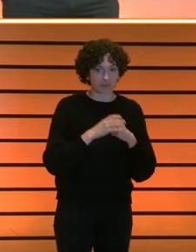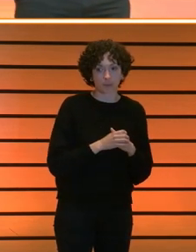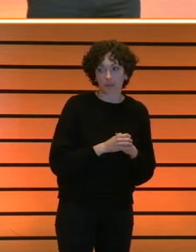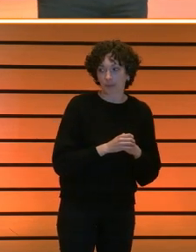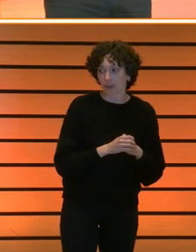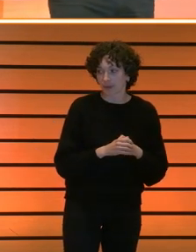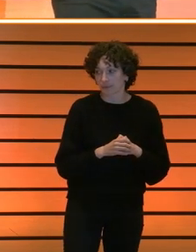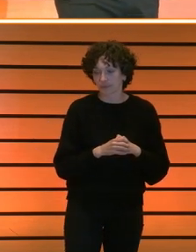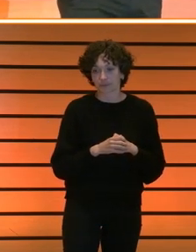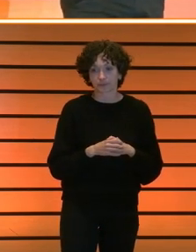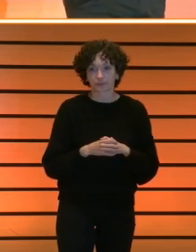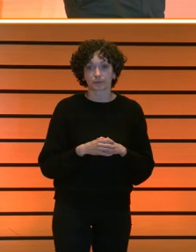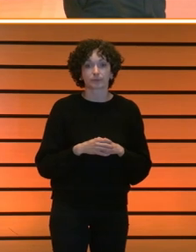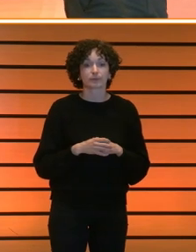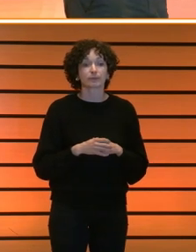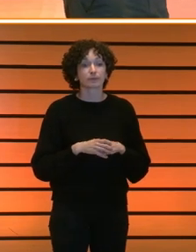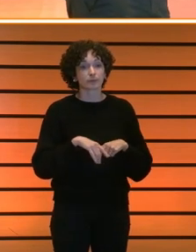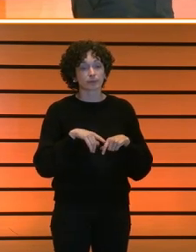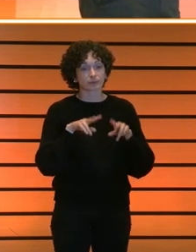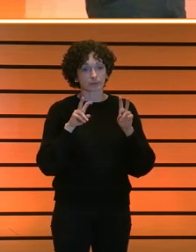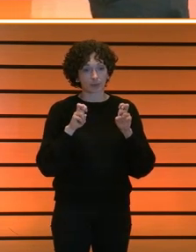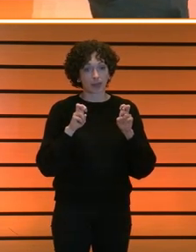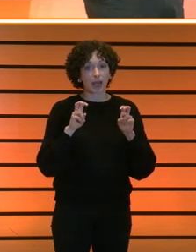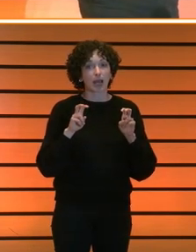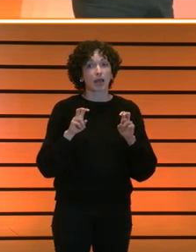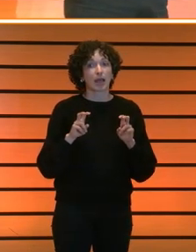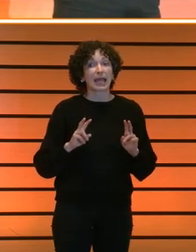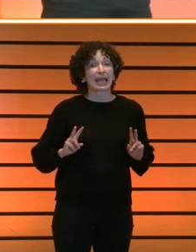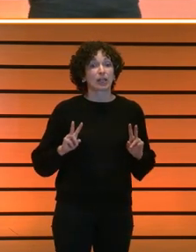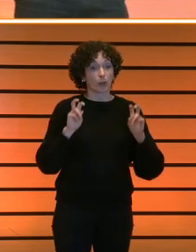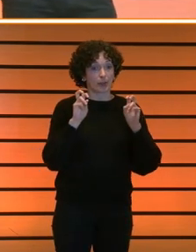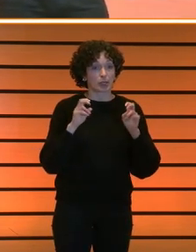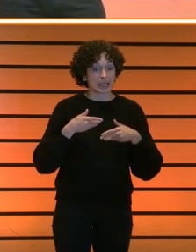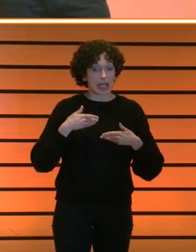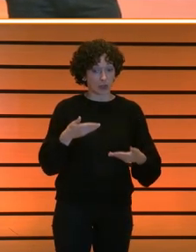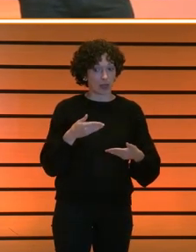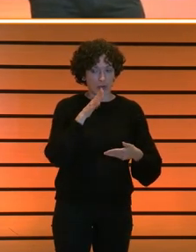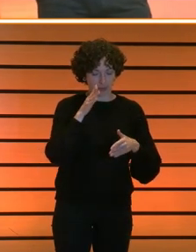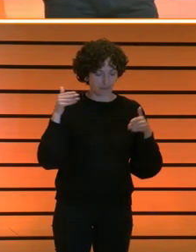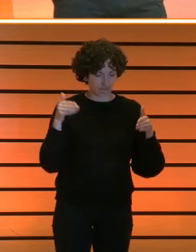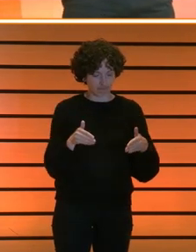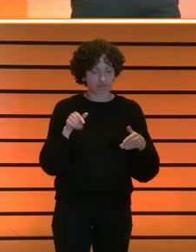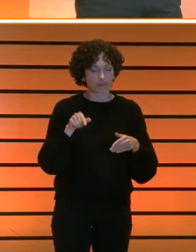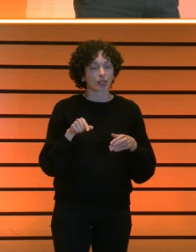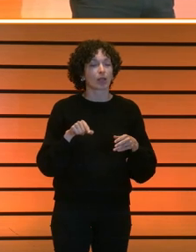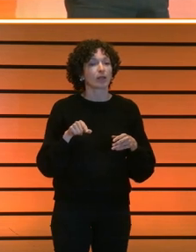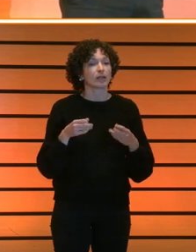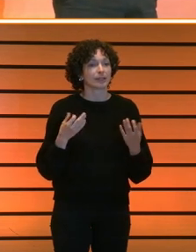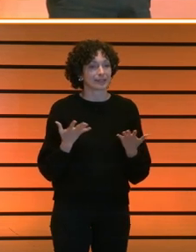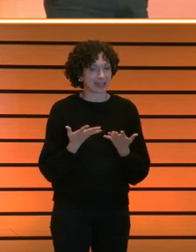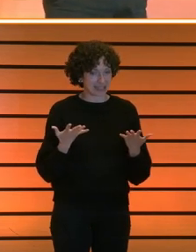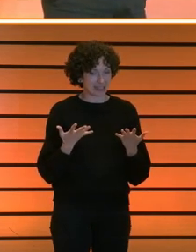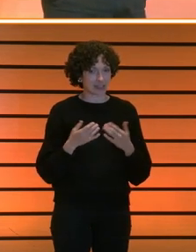relación a las innovaciones que es me va a centrar sobre estas Ahora son innovaciones que tienen que